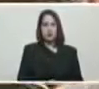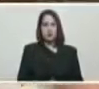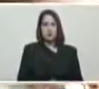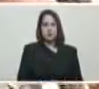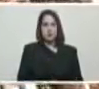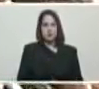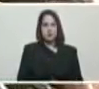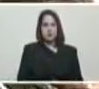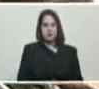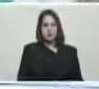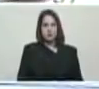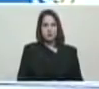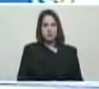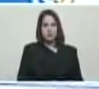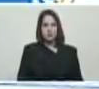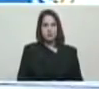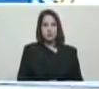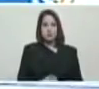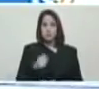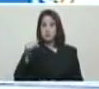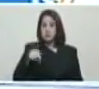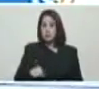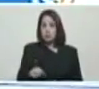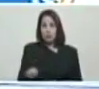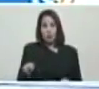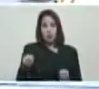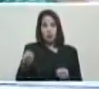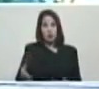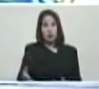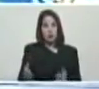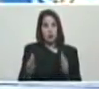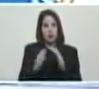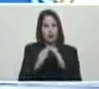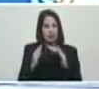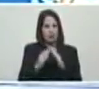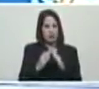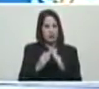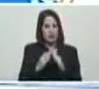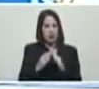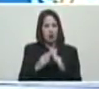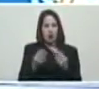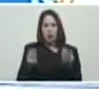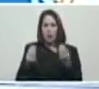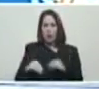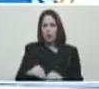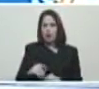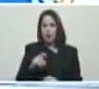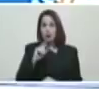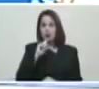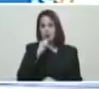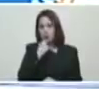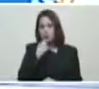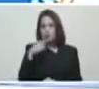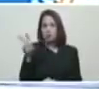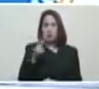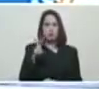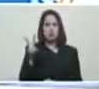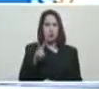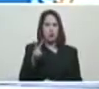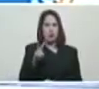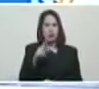hoy vamos a entregar vivienda del convenio belarus Venezuela Bueno mi